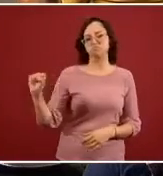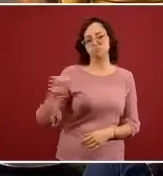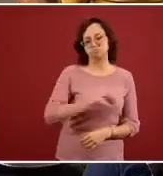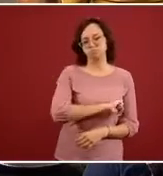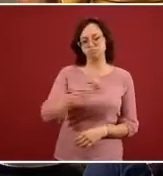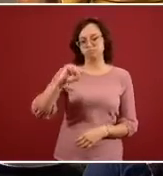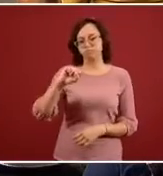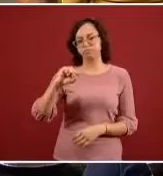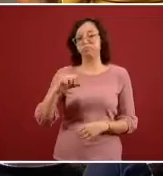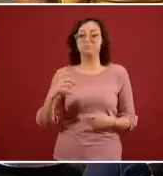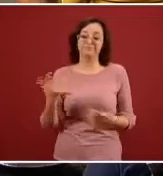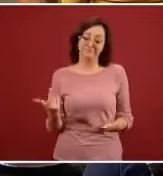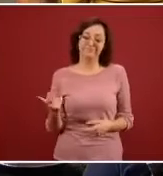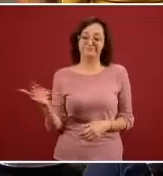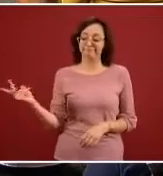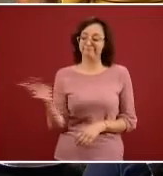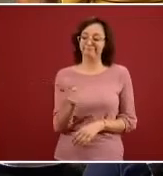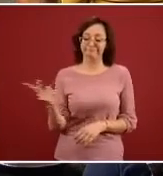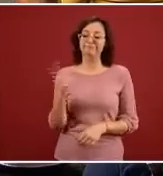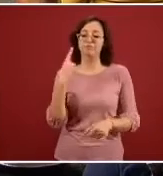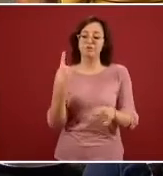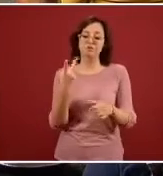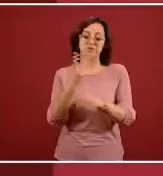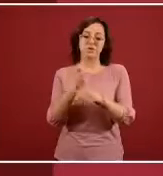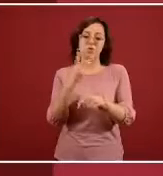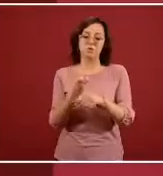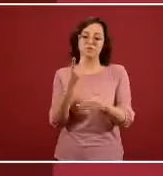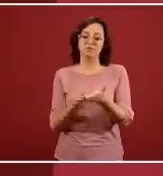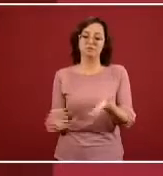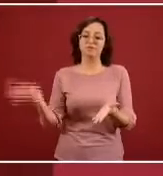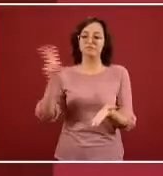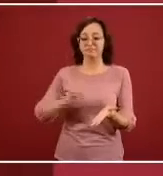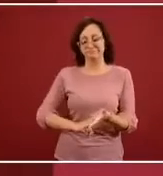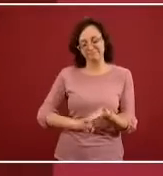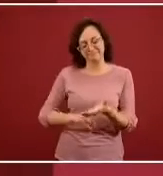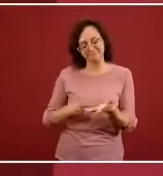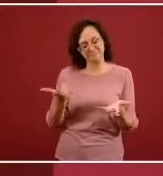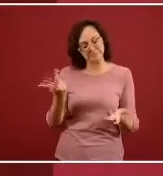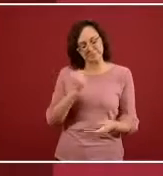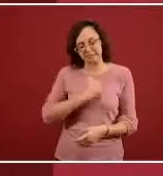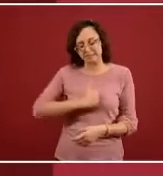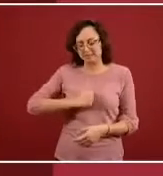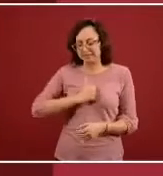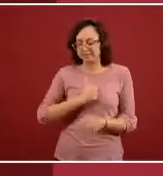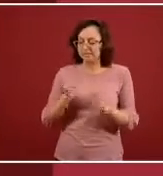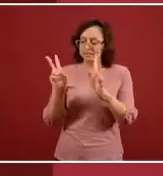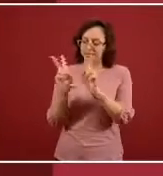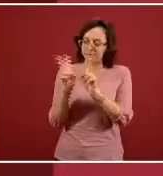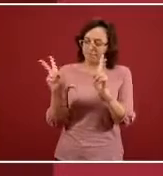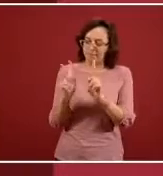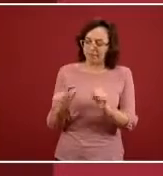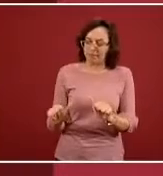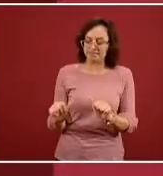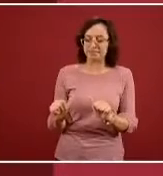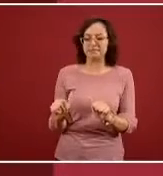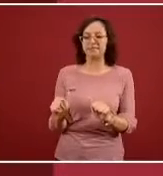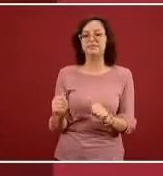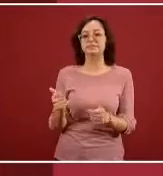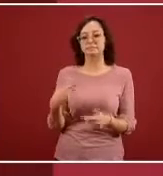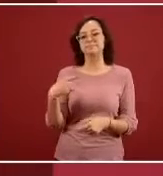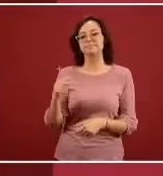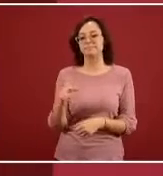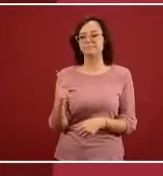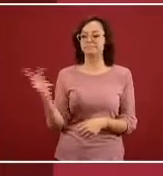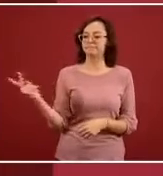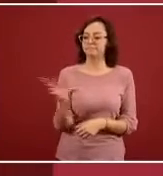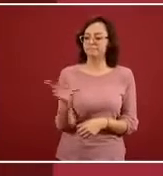tenía por lo tanto diabetes durante el periodo del embarazo. Descansen en paz, es muy lamentable, pero sí queremos comunicarlo porque son las